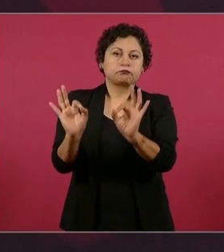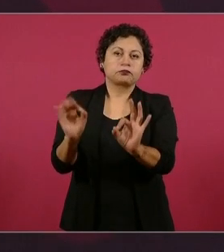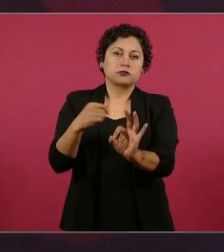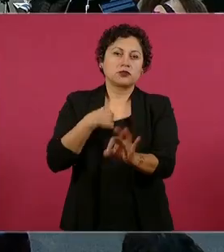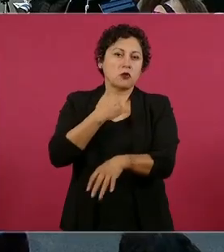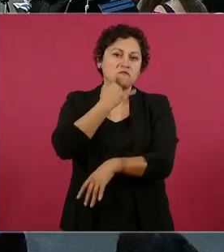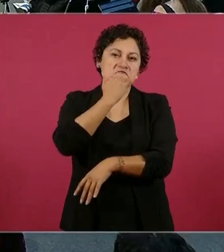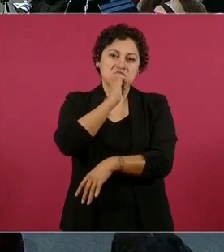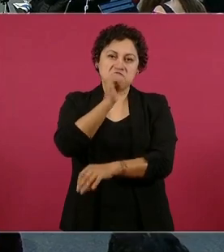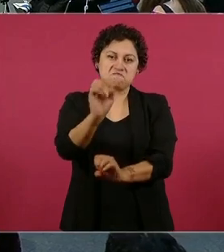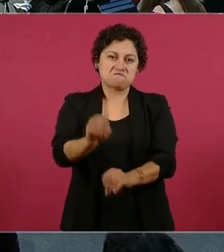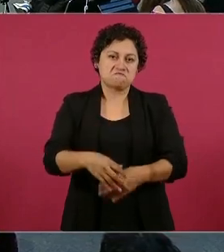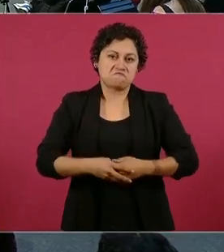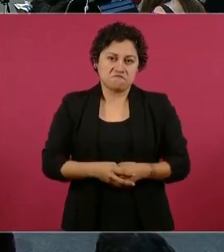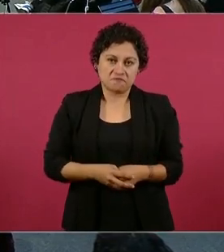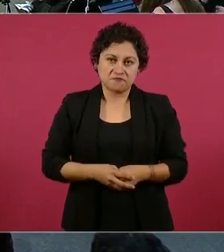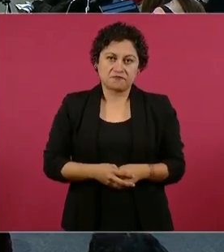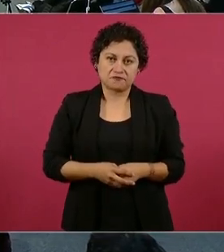que